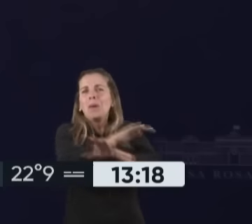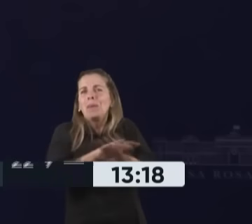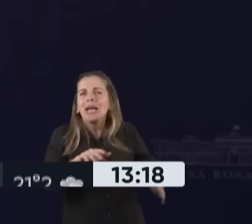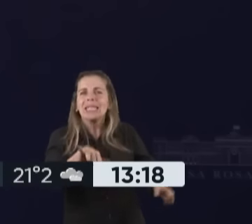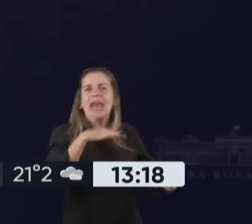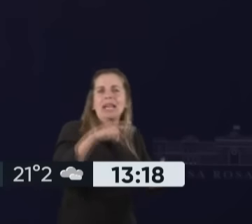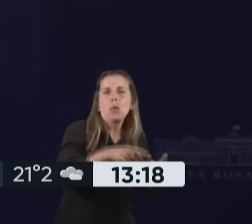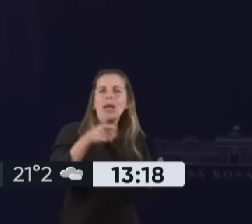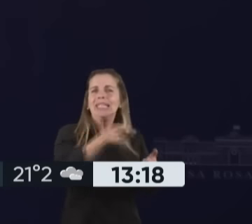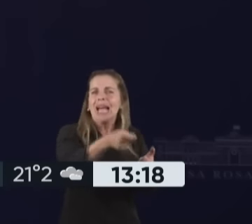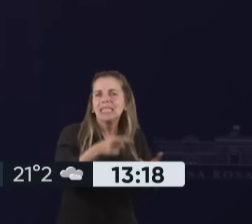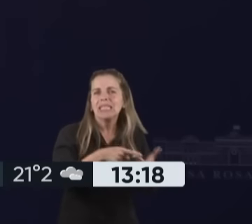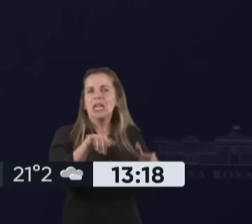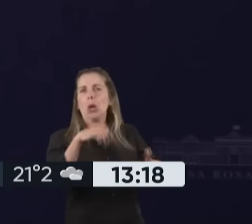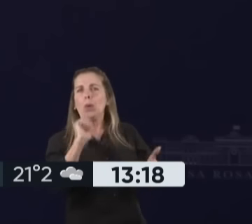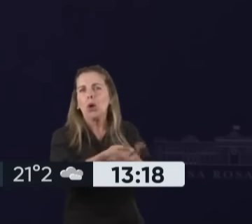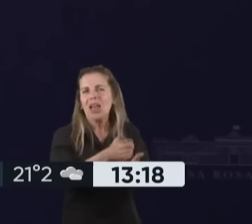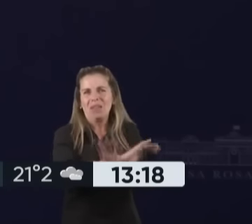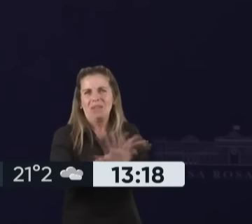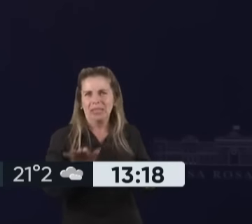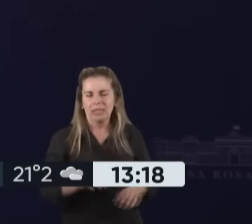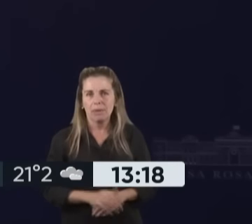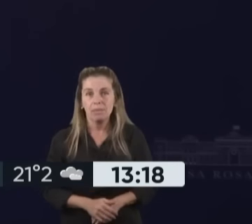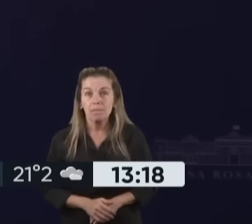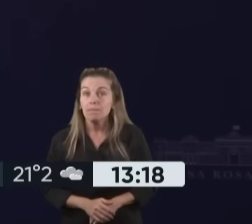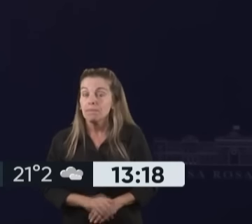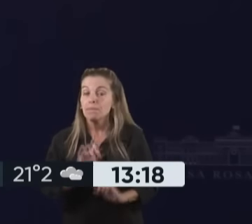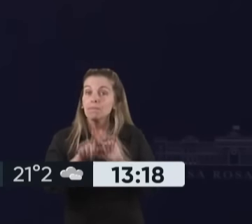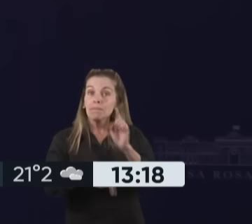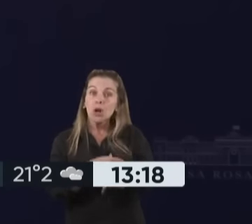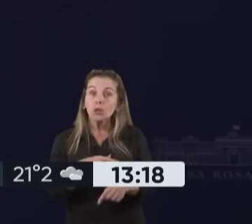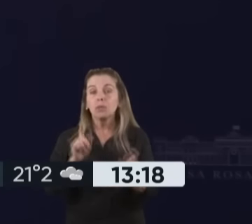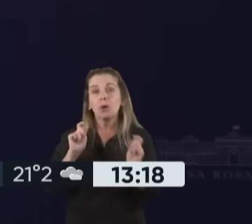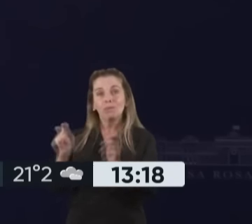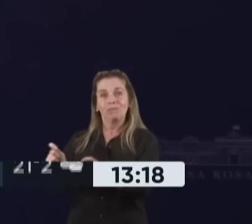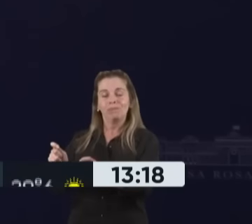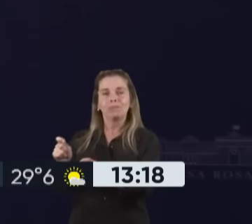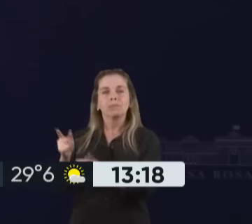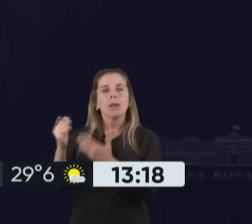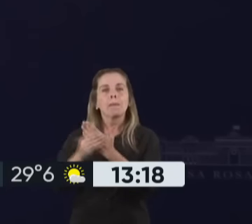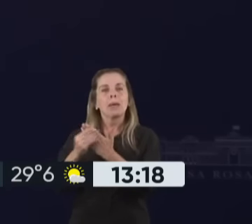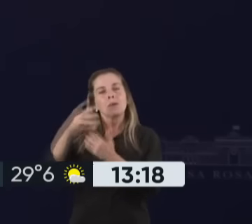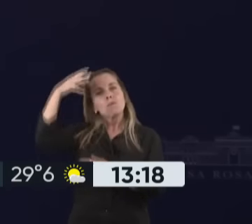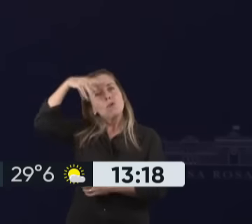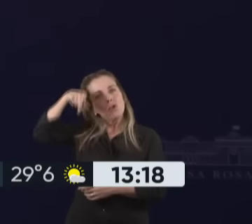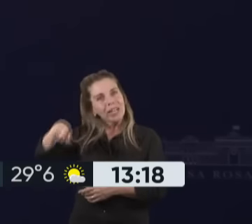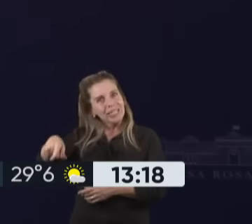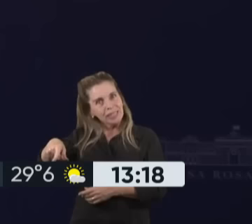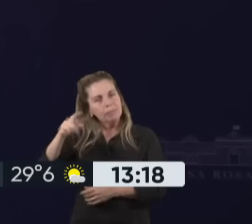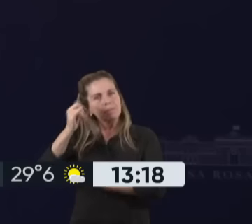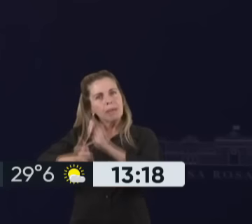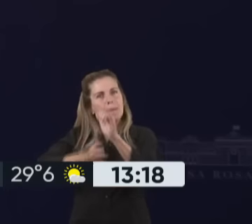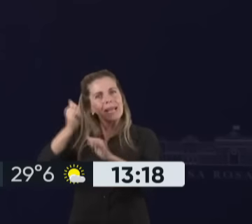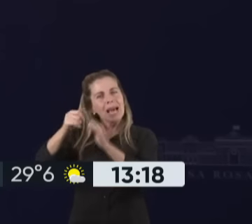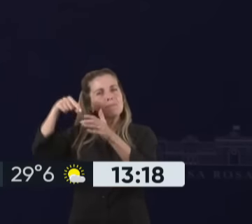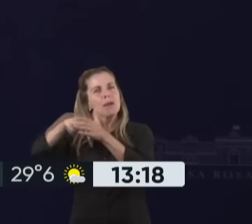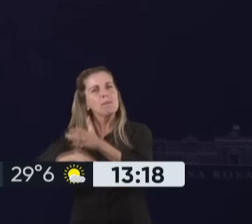de ser tierra liberada para el crimen. A continuación, la doctora Patricia Bullrich va a